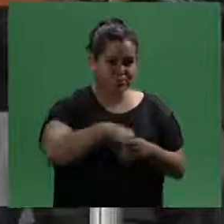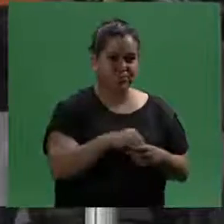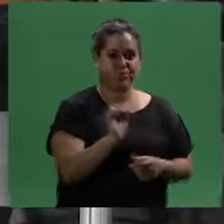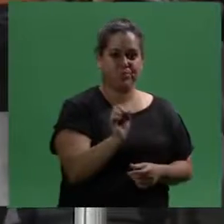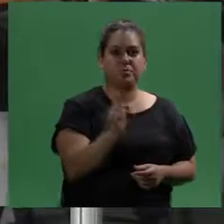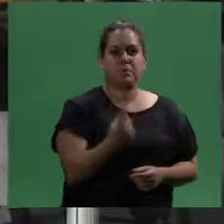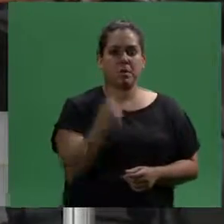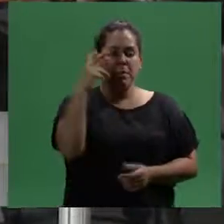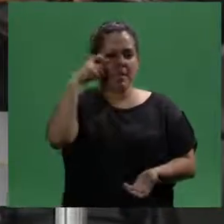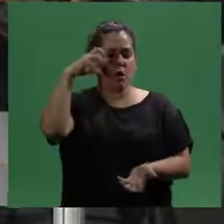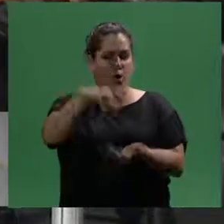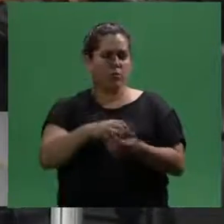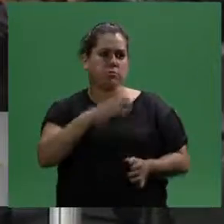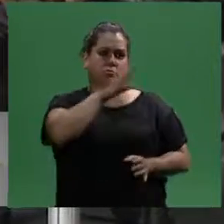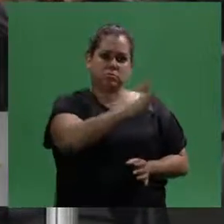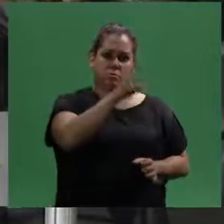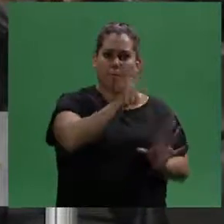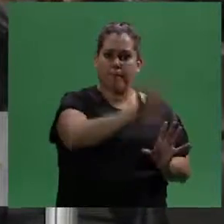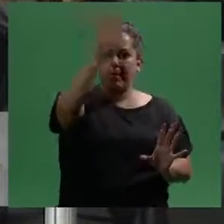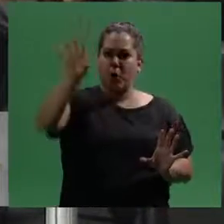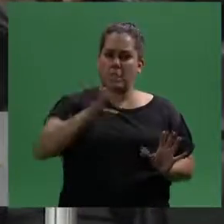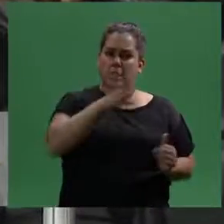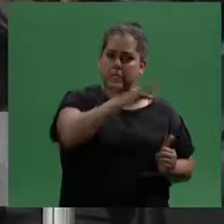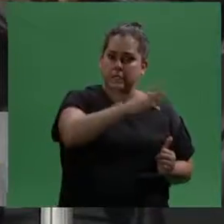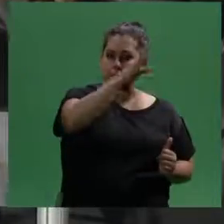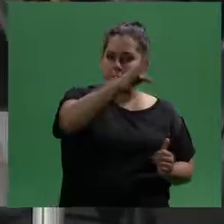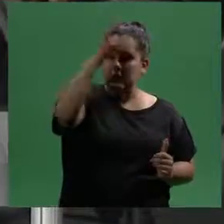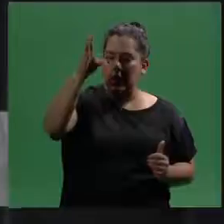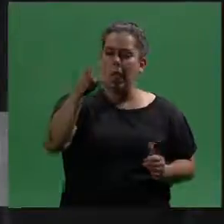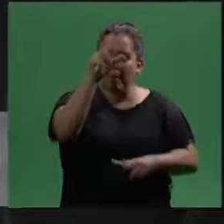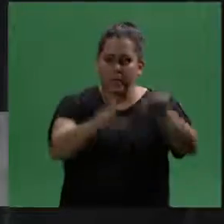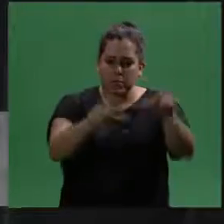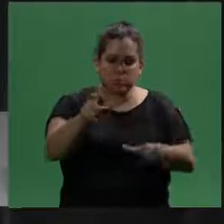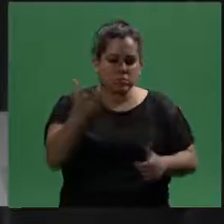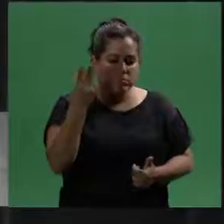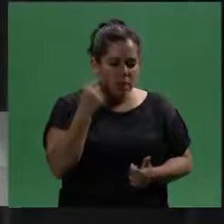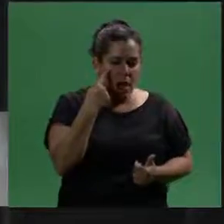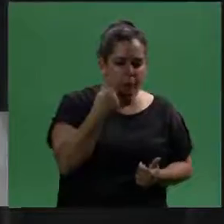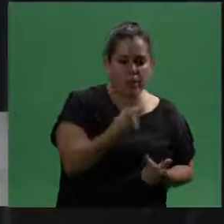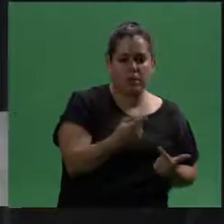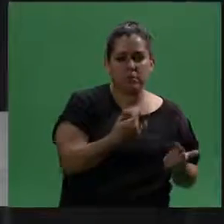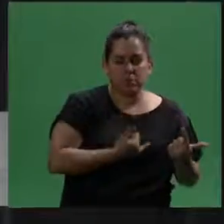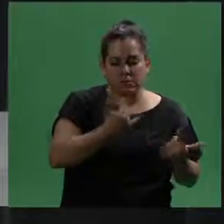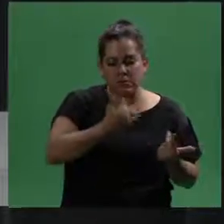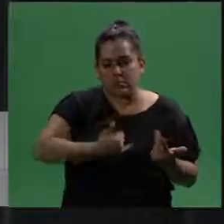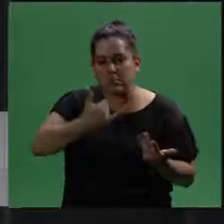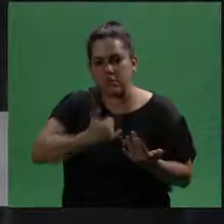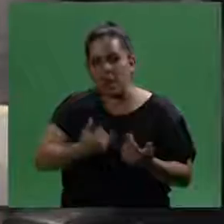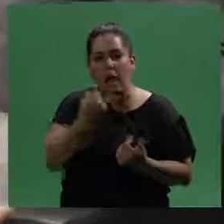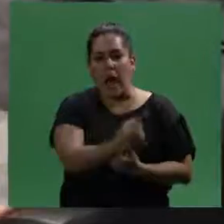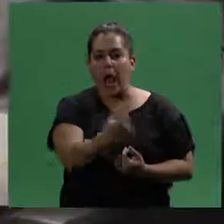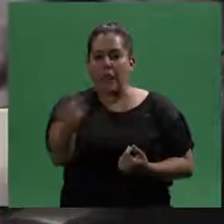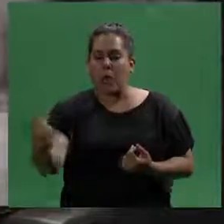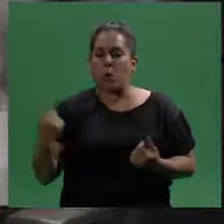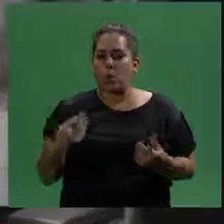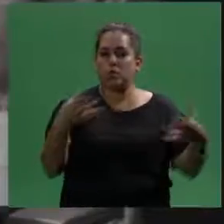Comercial. La Cámara por primera vez salió a las provincias y escuchó a todos los agentes sociales en cada una